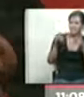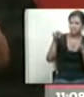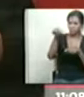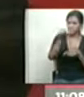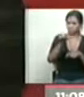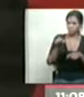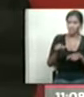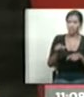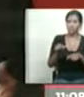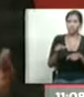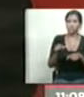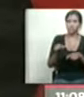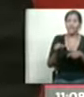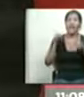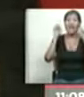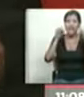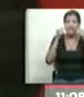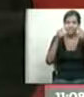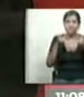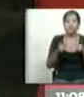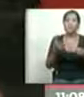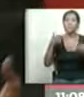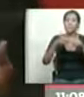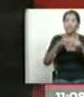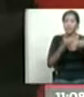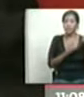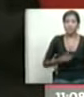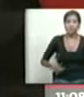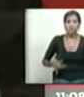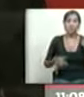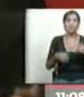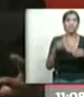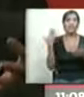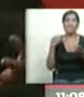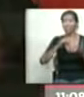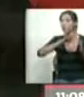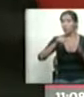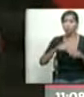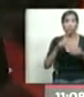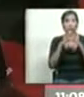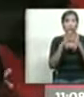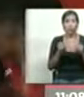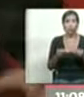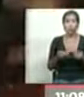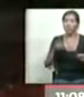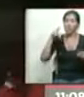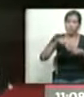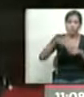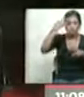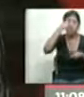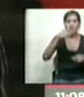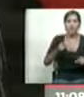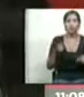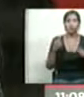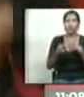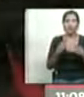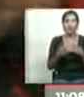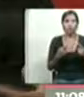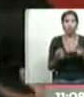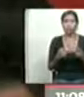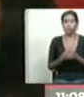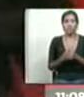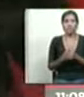tuvo que ver la mano de Rafael Ramírez con su tema elitesco que siempre despreció al pueblo, porque todo tenía que ser una cosa tutú,